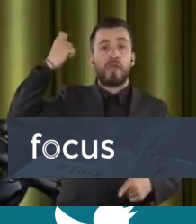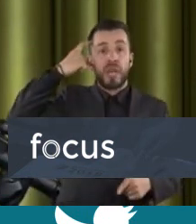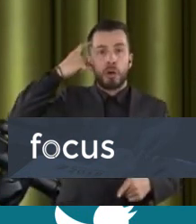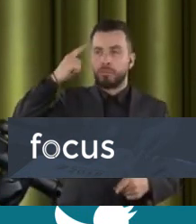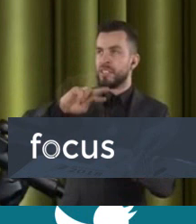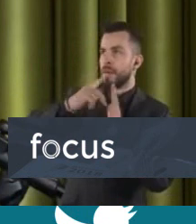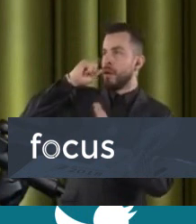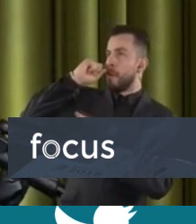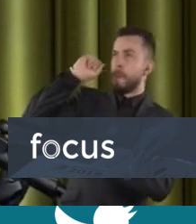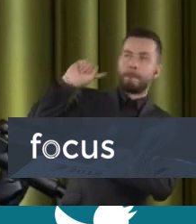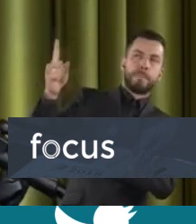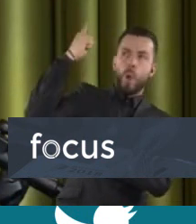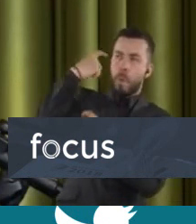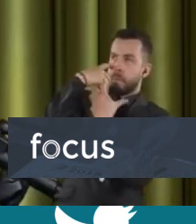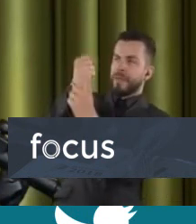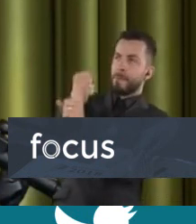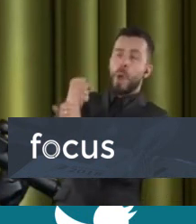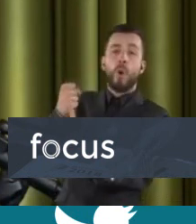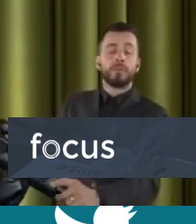historia. Y todavía hay tiempo.